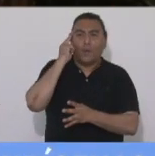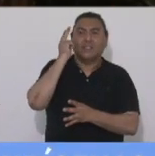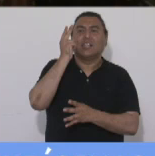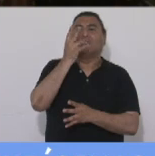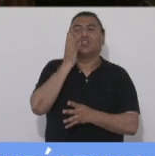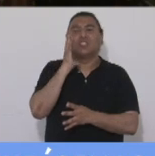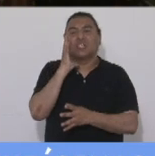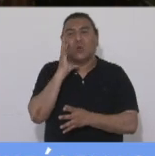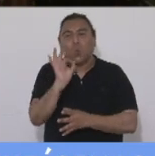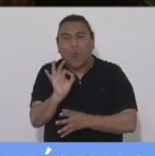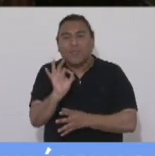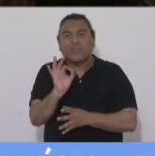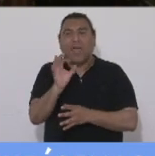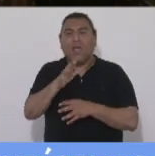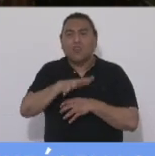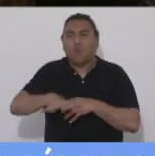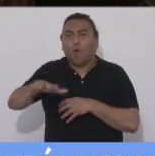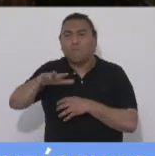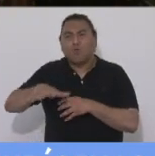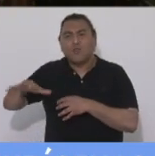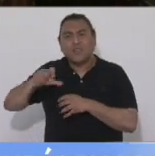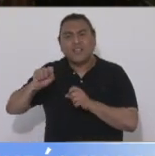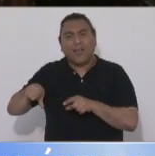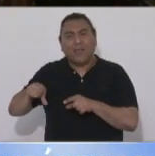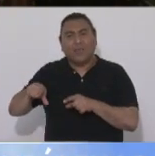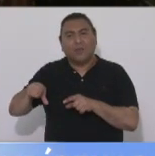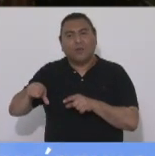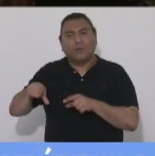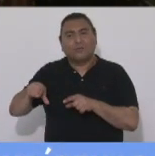950 comunidades terminar relevando